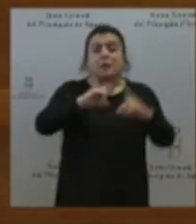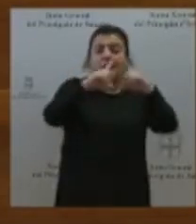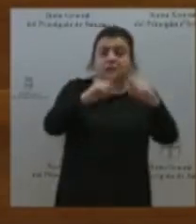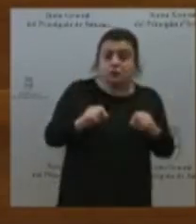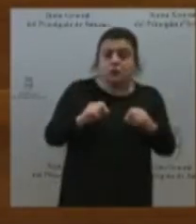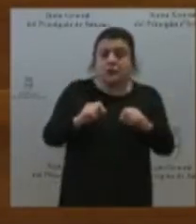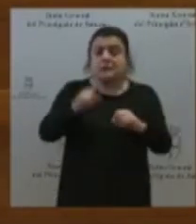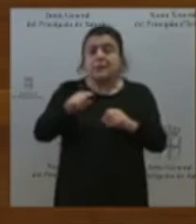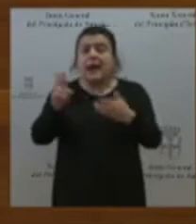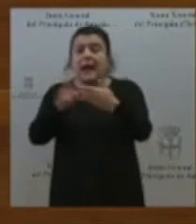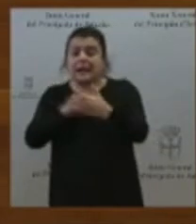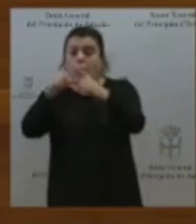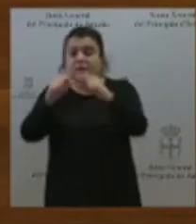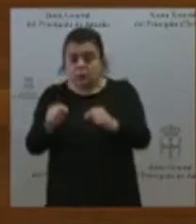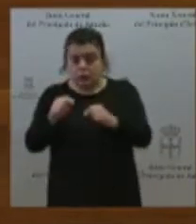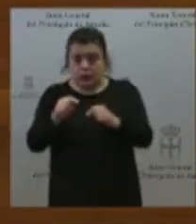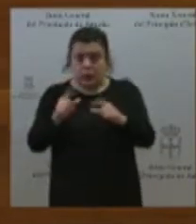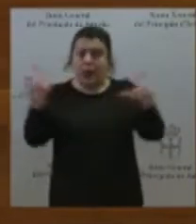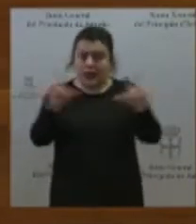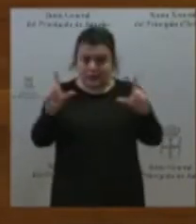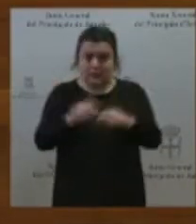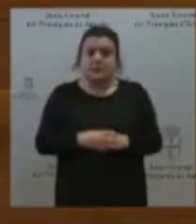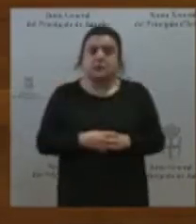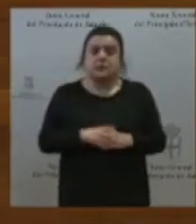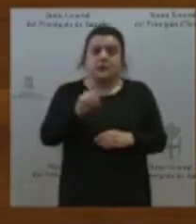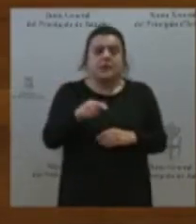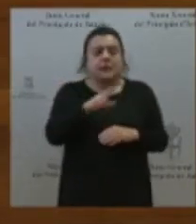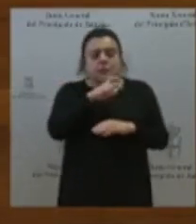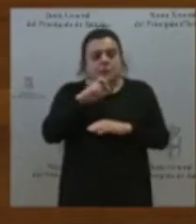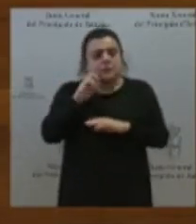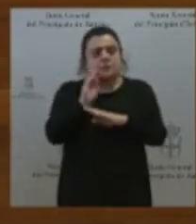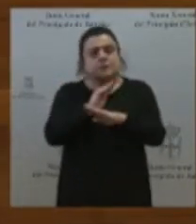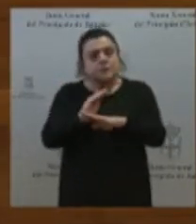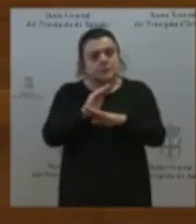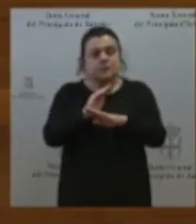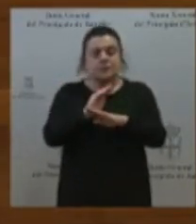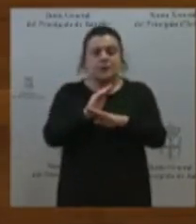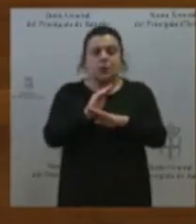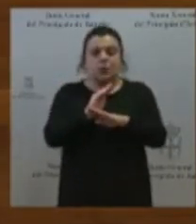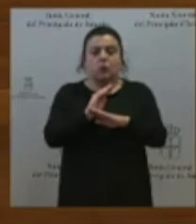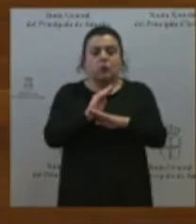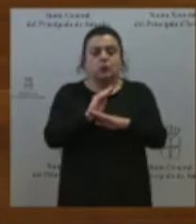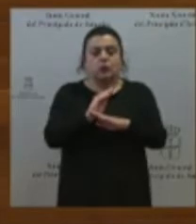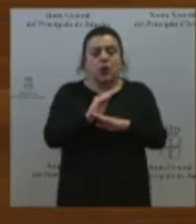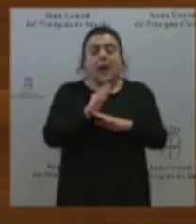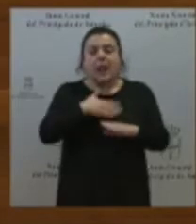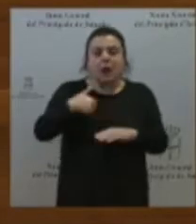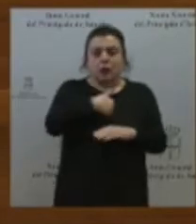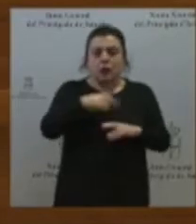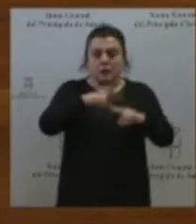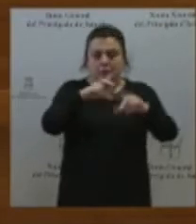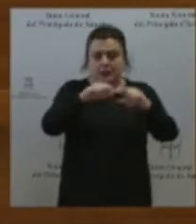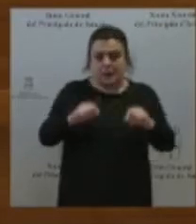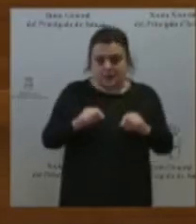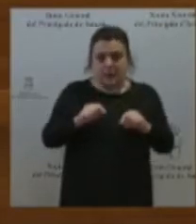se cuide con especial mimo la función del Principado como patrono público de fundaciones privadas. Casos aún vivos, como el de la Fundación